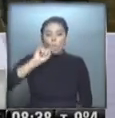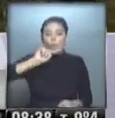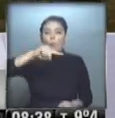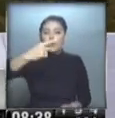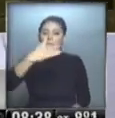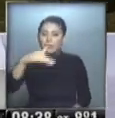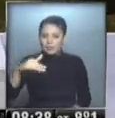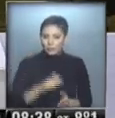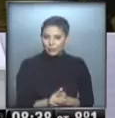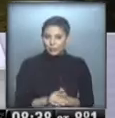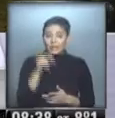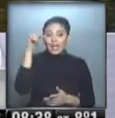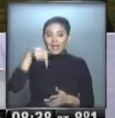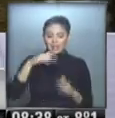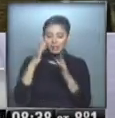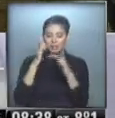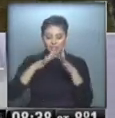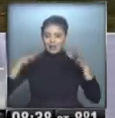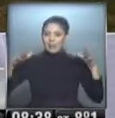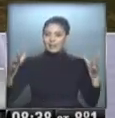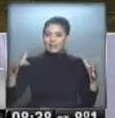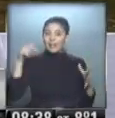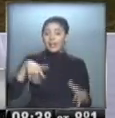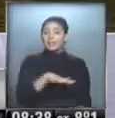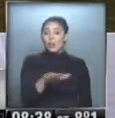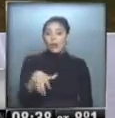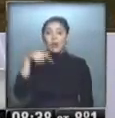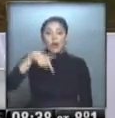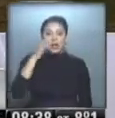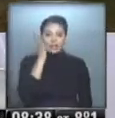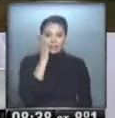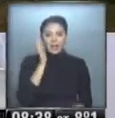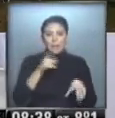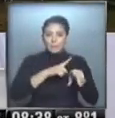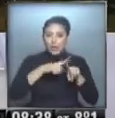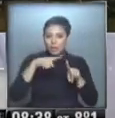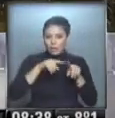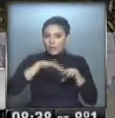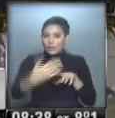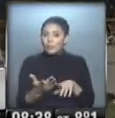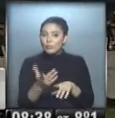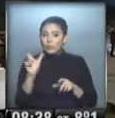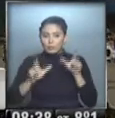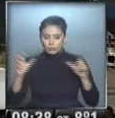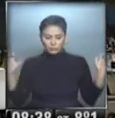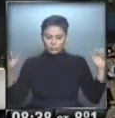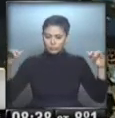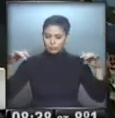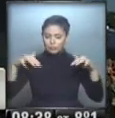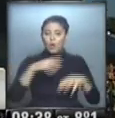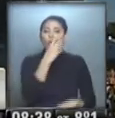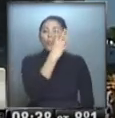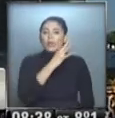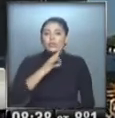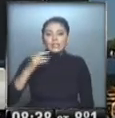de este lugar este es el gran santuario este es el lugar que en horas de la tarde pasado el mediodía se llenará casi de